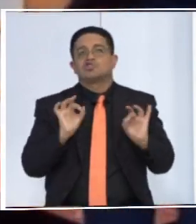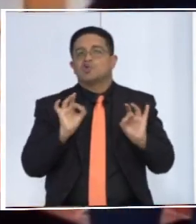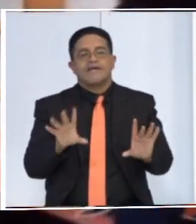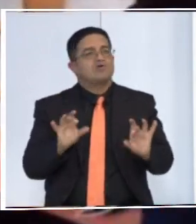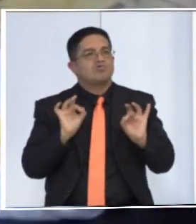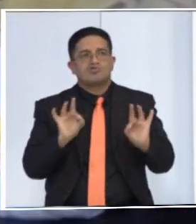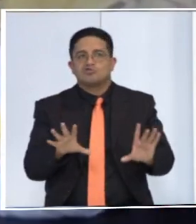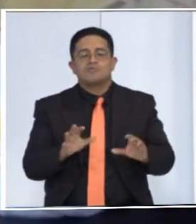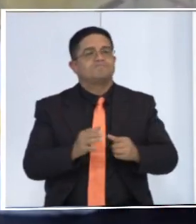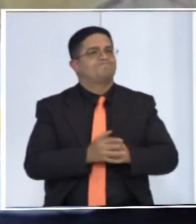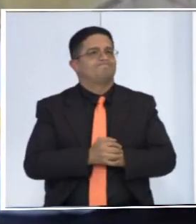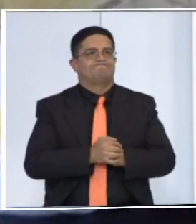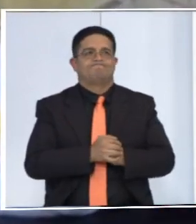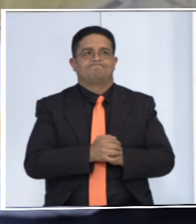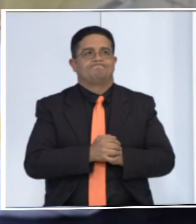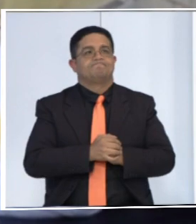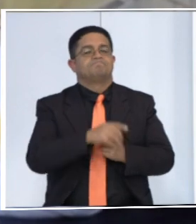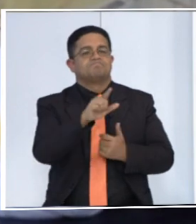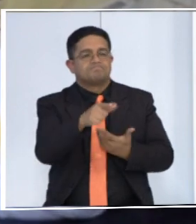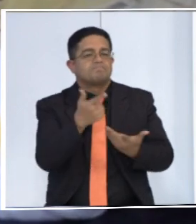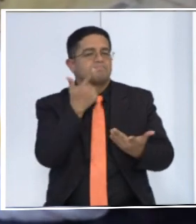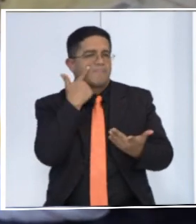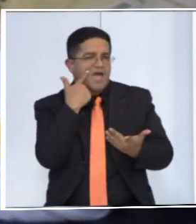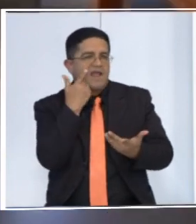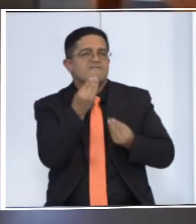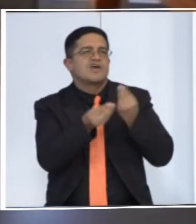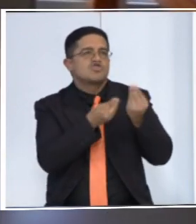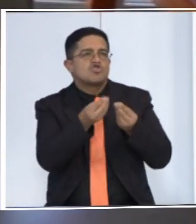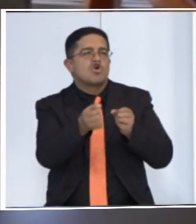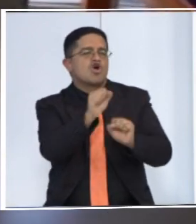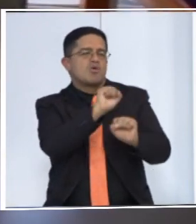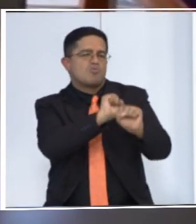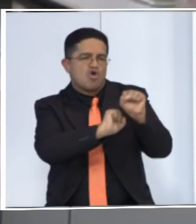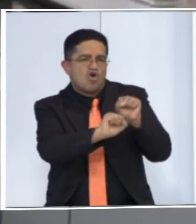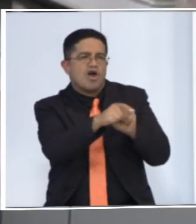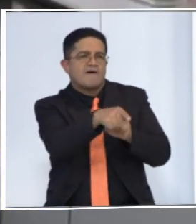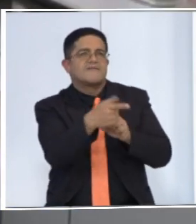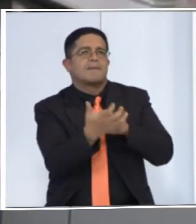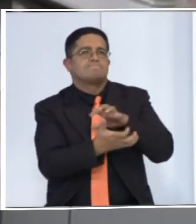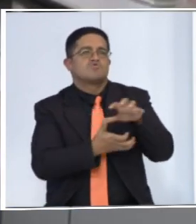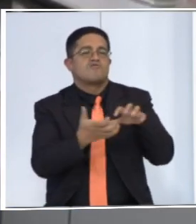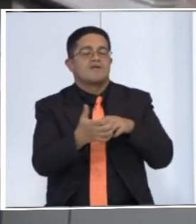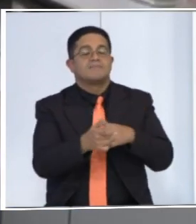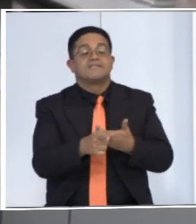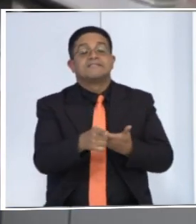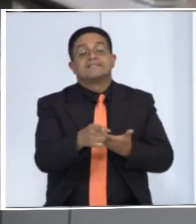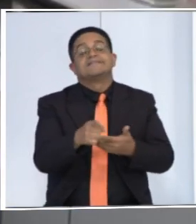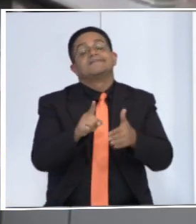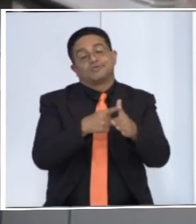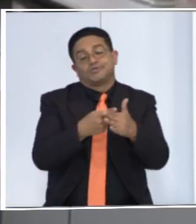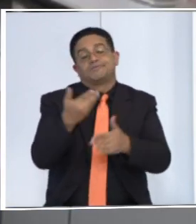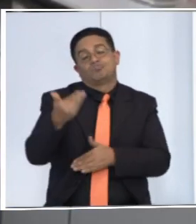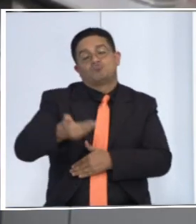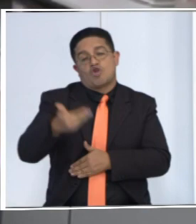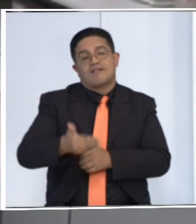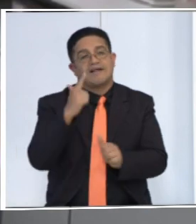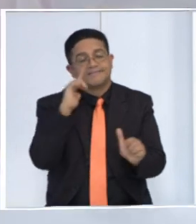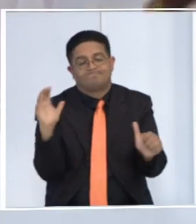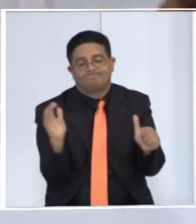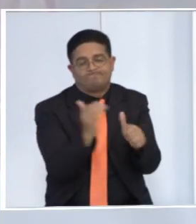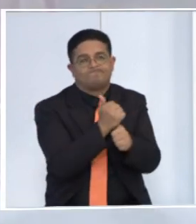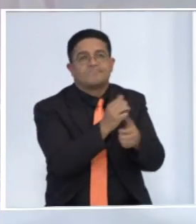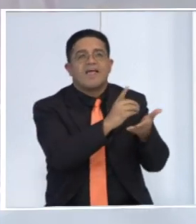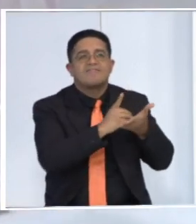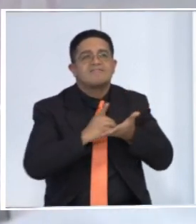las actividades y una calidad de vida gratificante para el paciente El diagnóstico temprano es vital y se